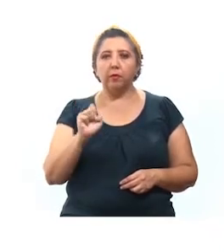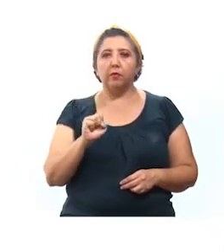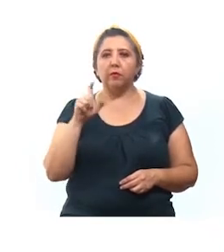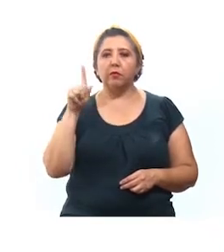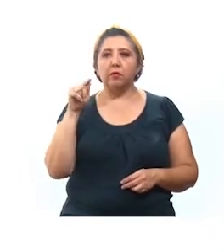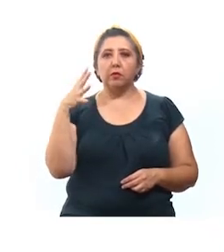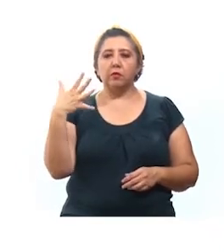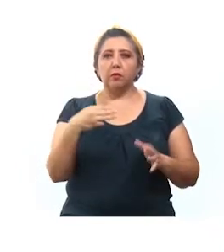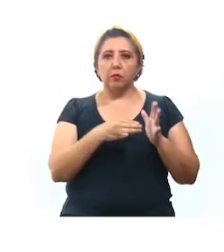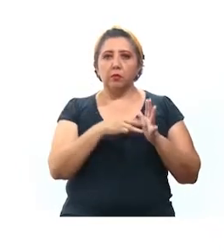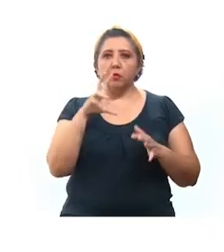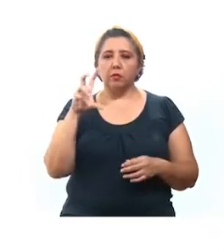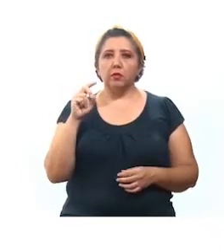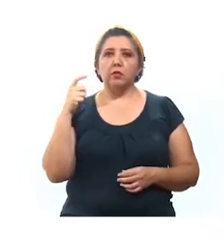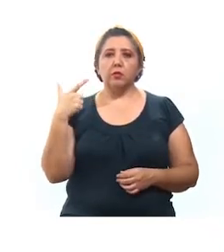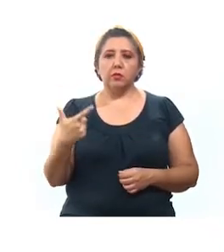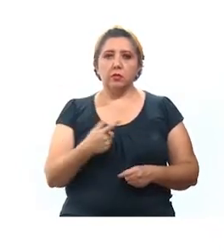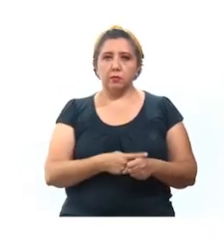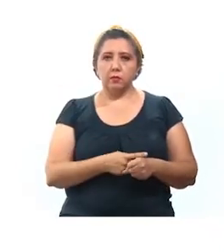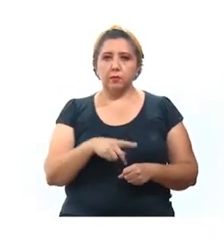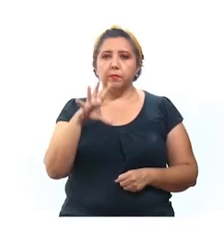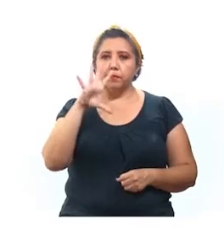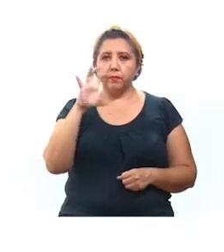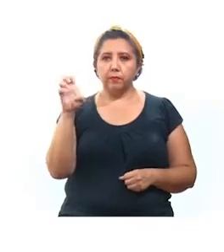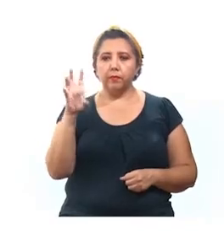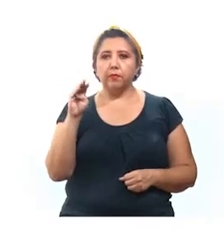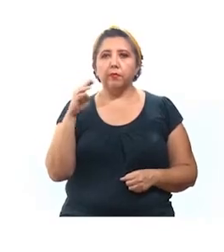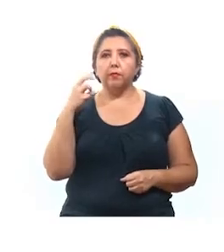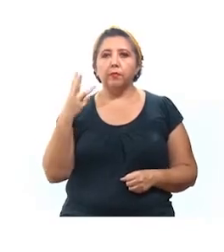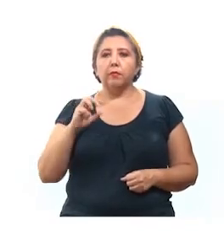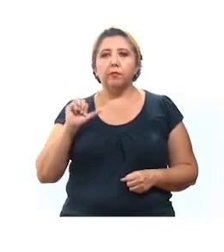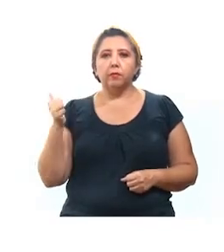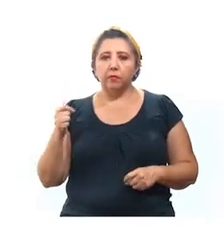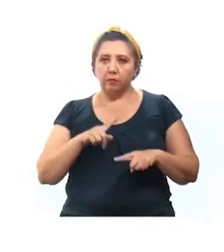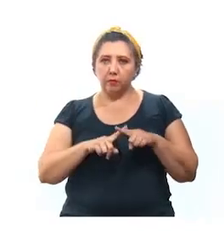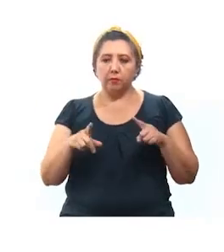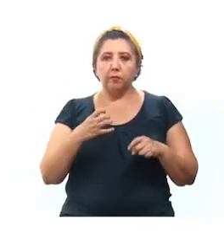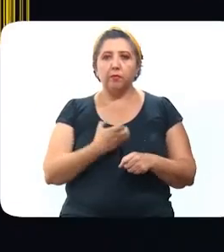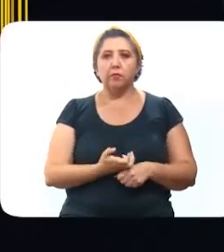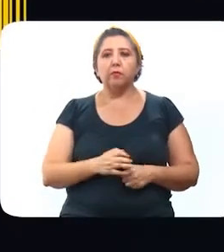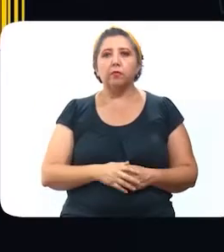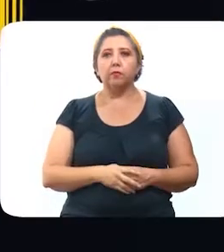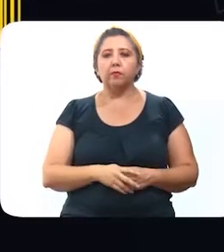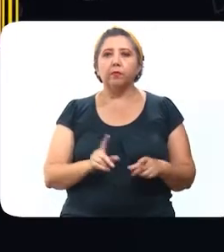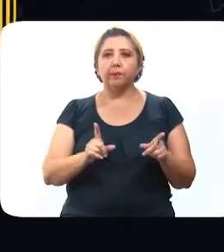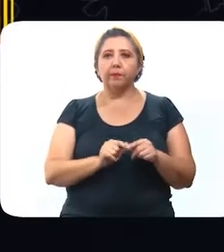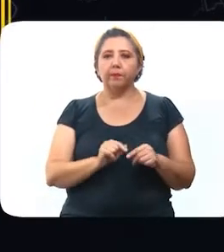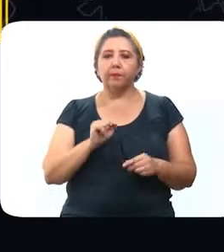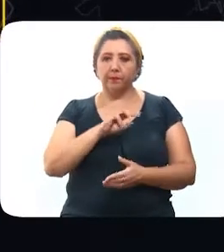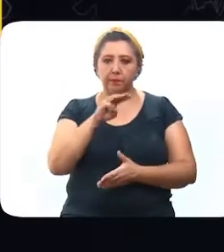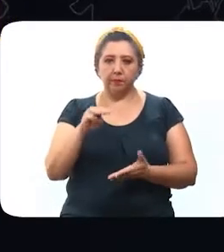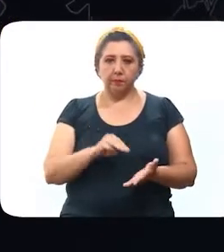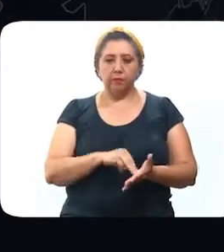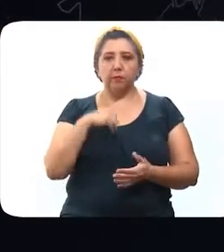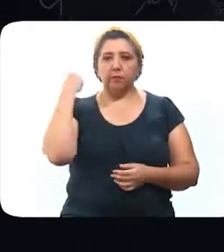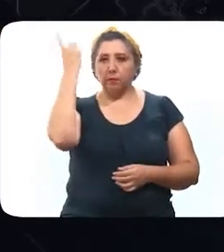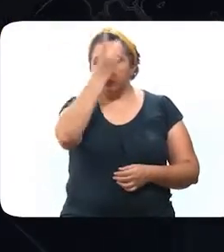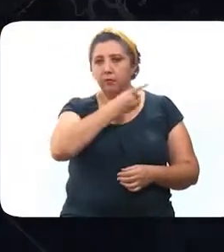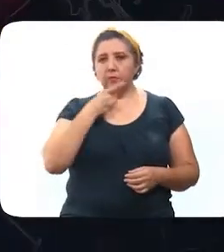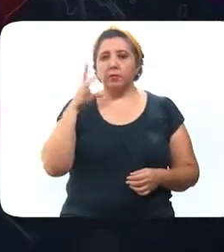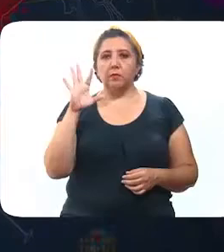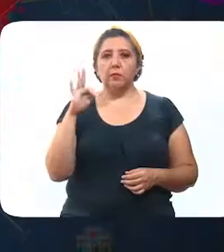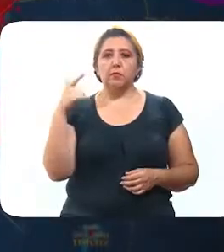los 75.037 casos positivos, 593 son de otro país u otro estado. Específicamente en Mérida se han